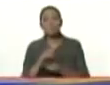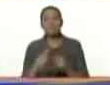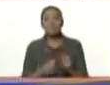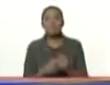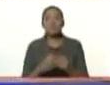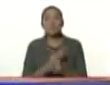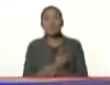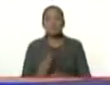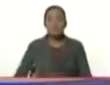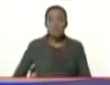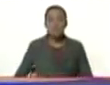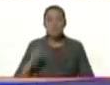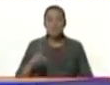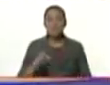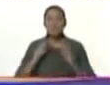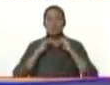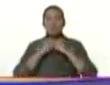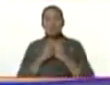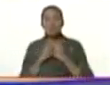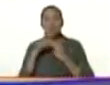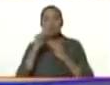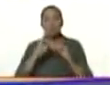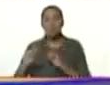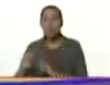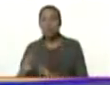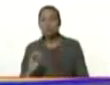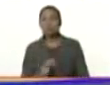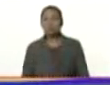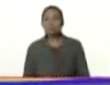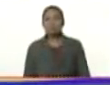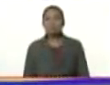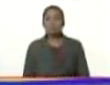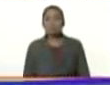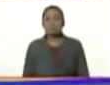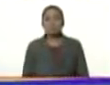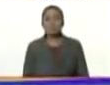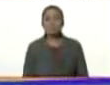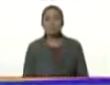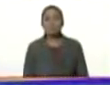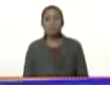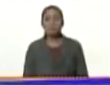socialismo, Aristóbulo Isturi, el profe.